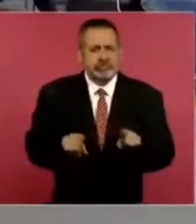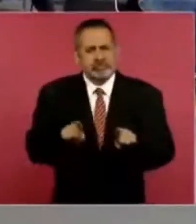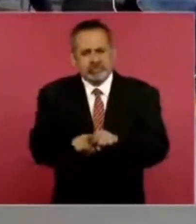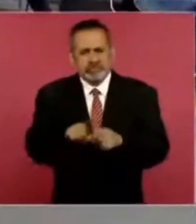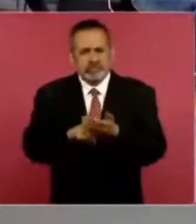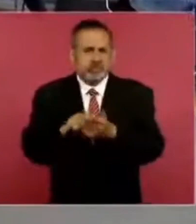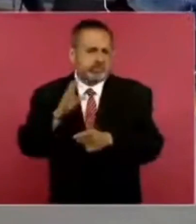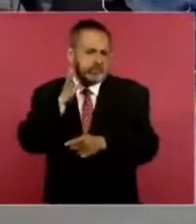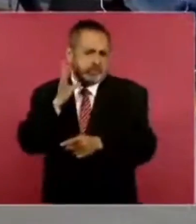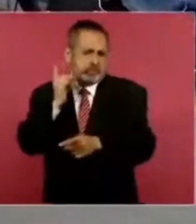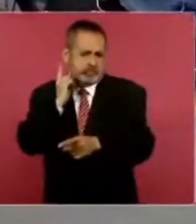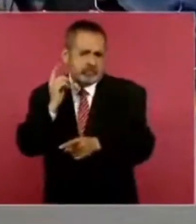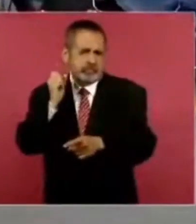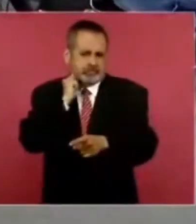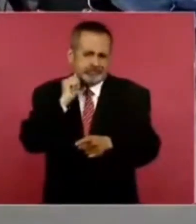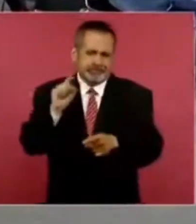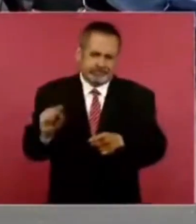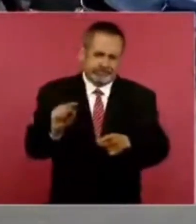cámaras,